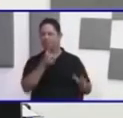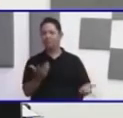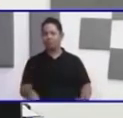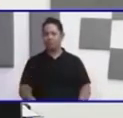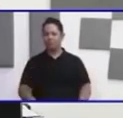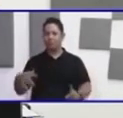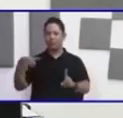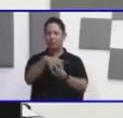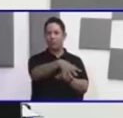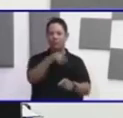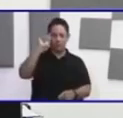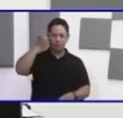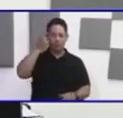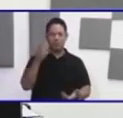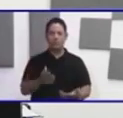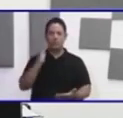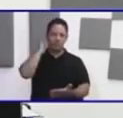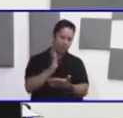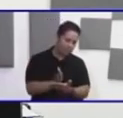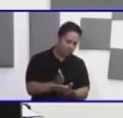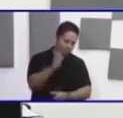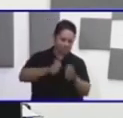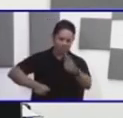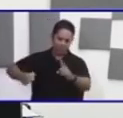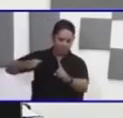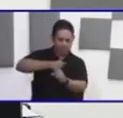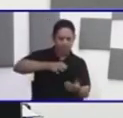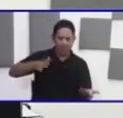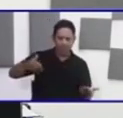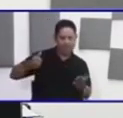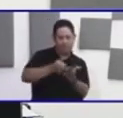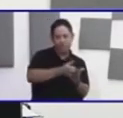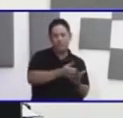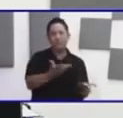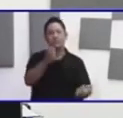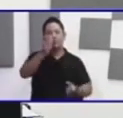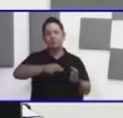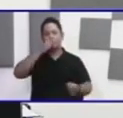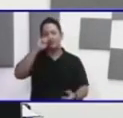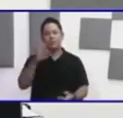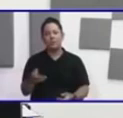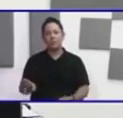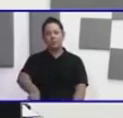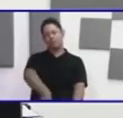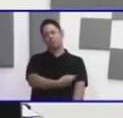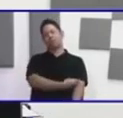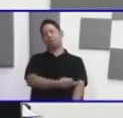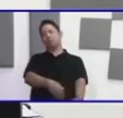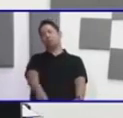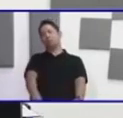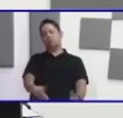señor gobernador, ha dejado personas lesionadas y en este caso tan lamentable de un menor de edad que está en una